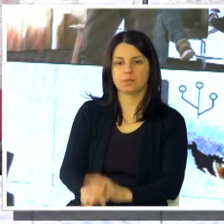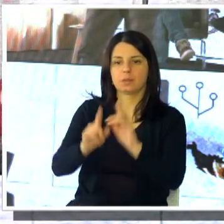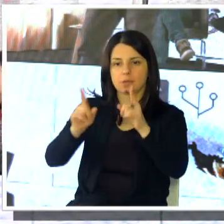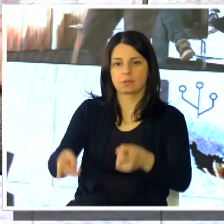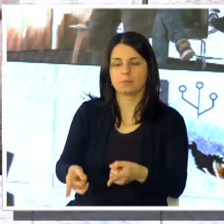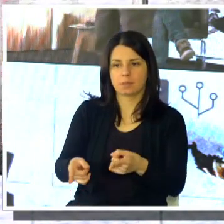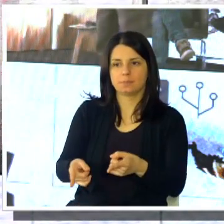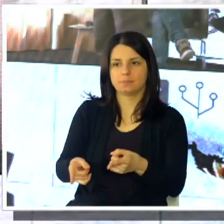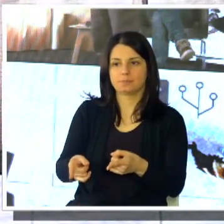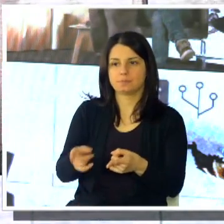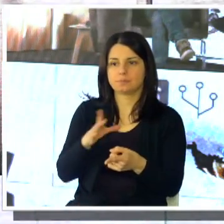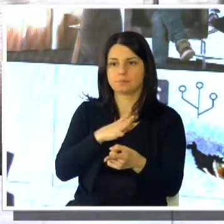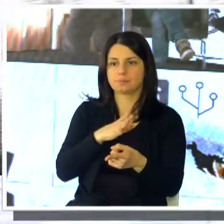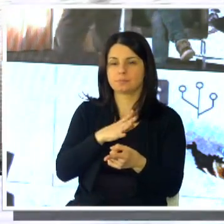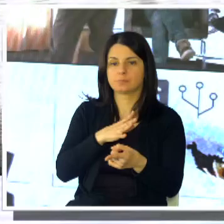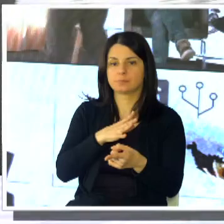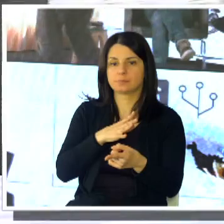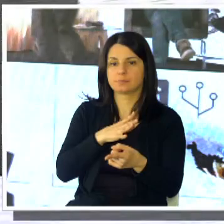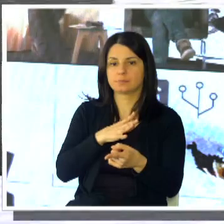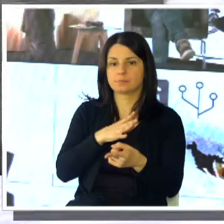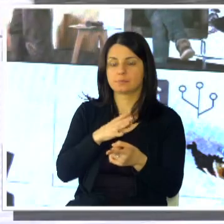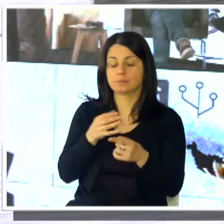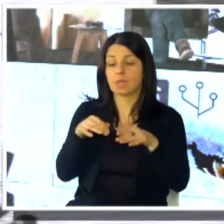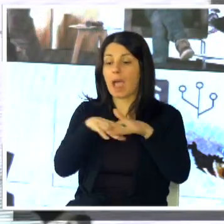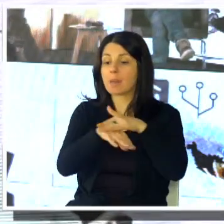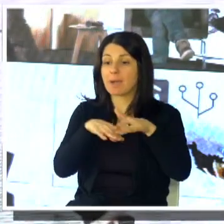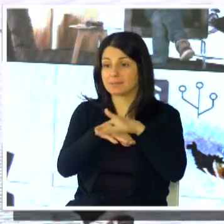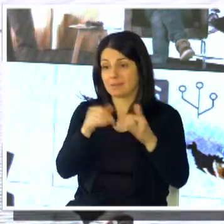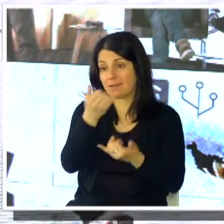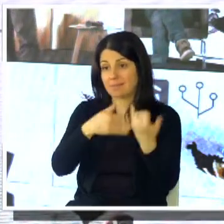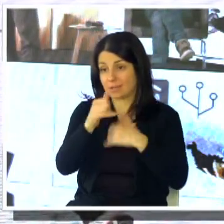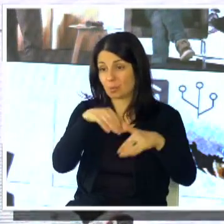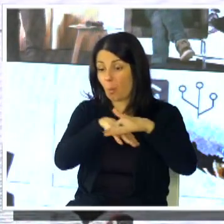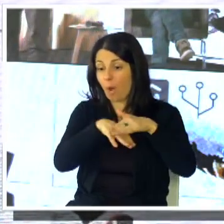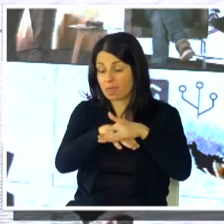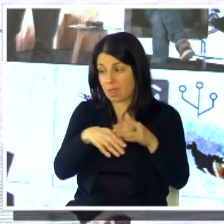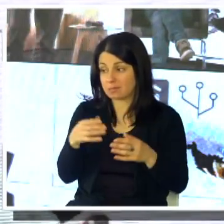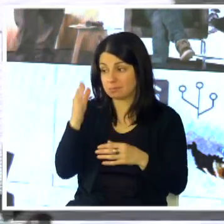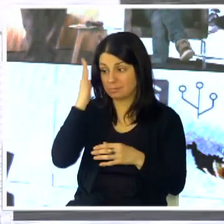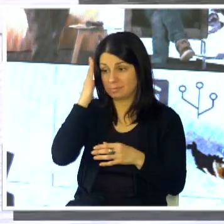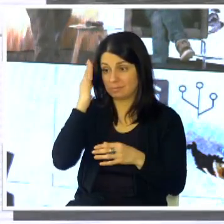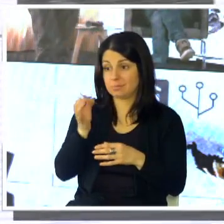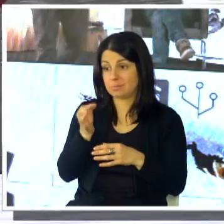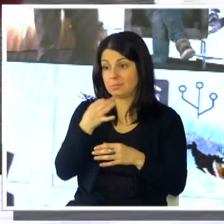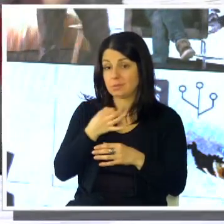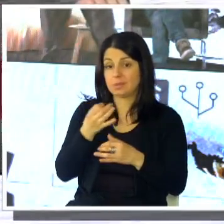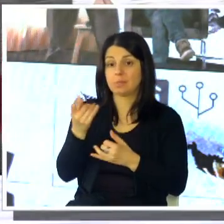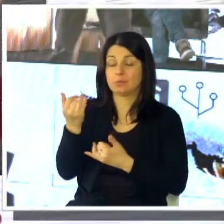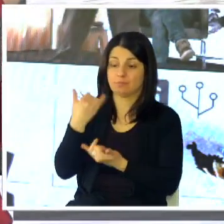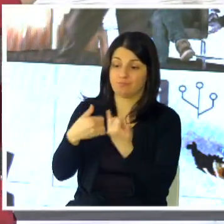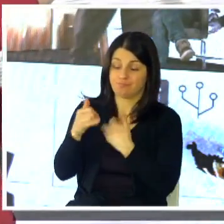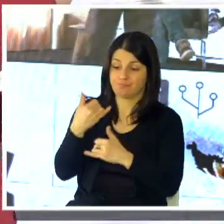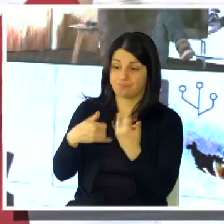También tengo que almacenar todos esos datos. Como dijimos, un gran volumen. También voy a